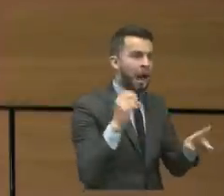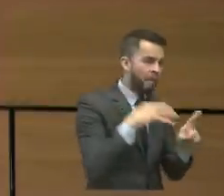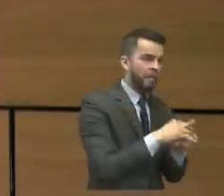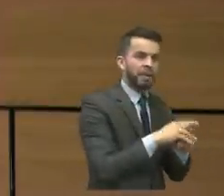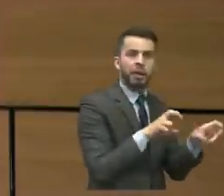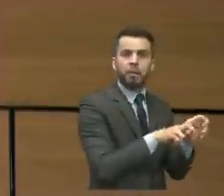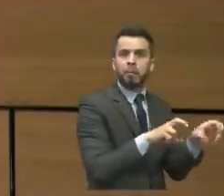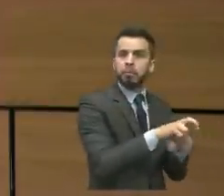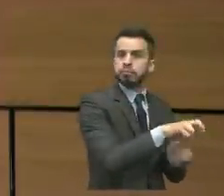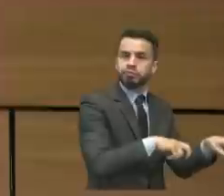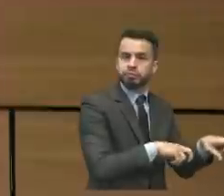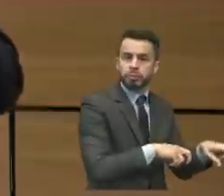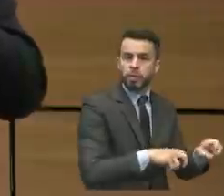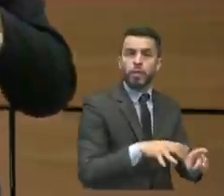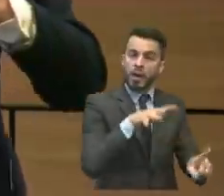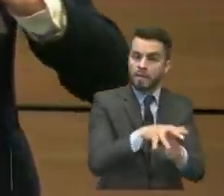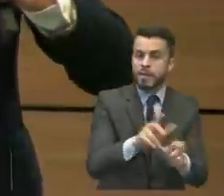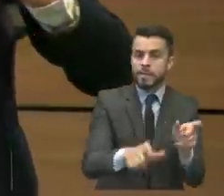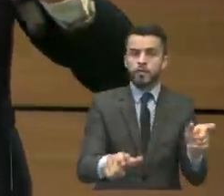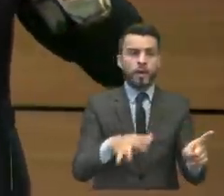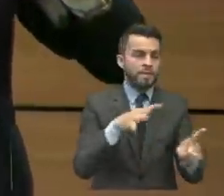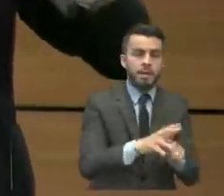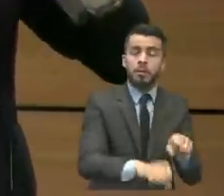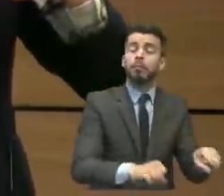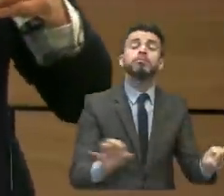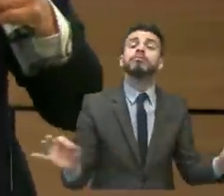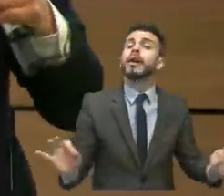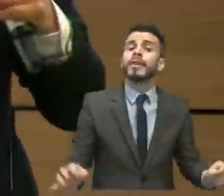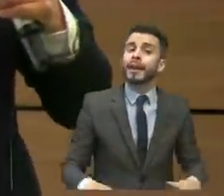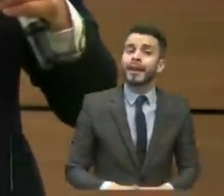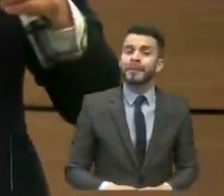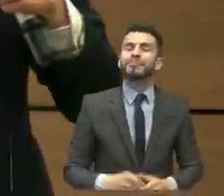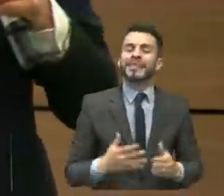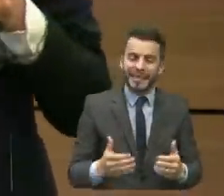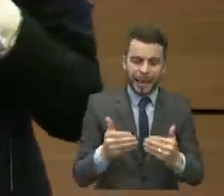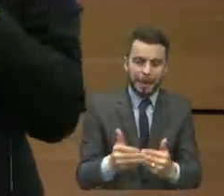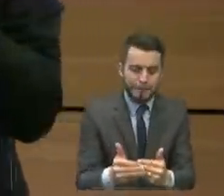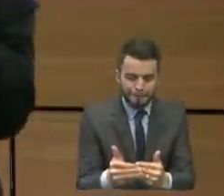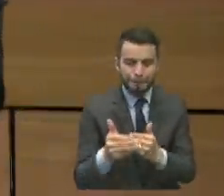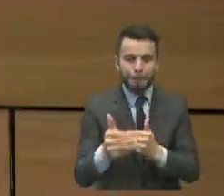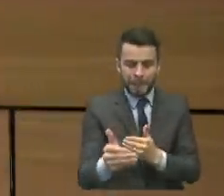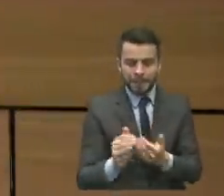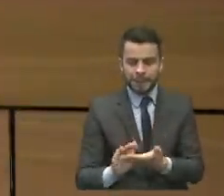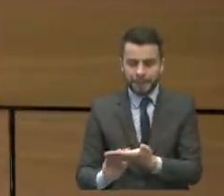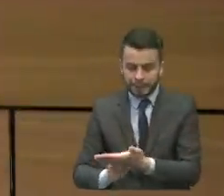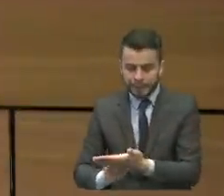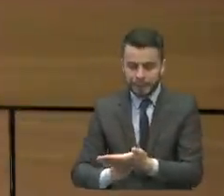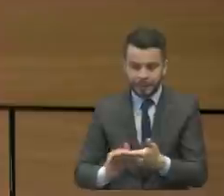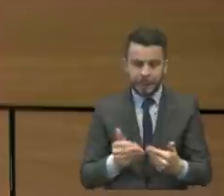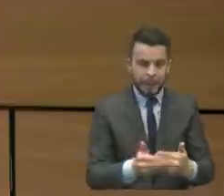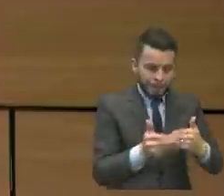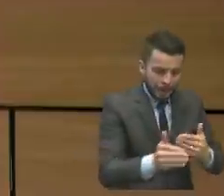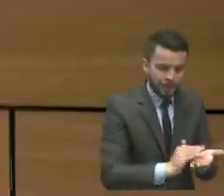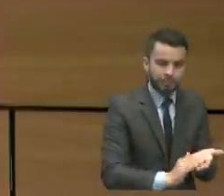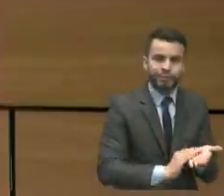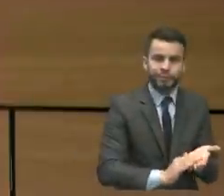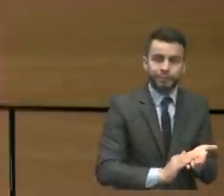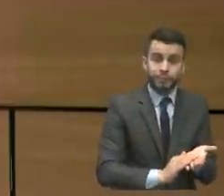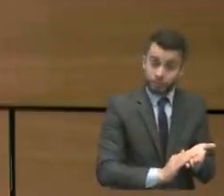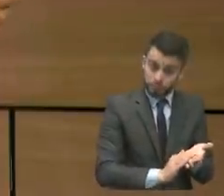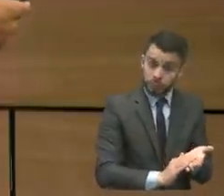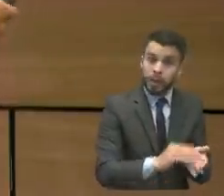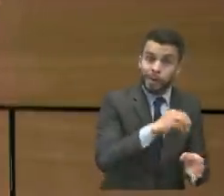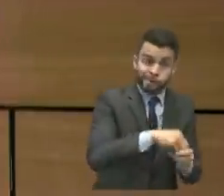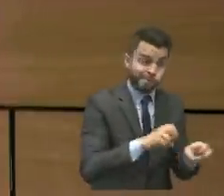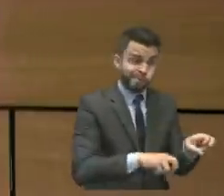bicicleta, pero vamos modificando en el sentido de ir ampliando y haciendo más robusto el transporte masivo, público y limpio a lo largo